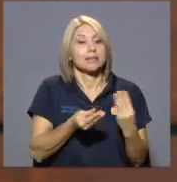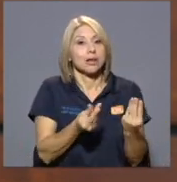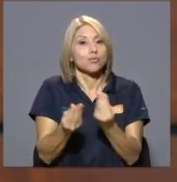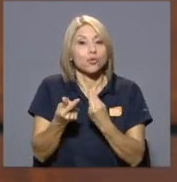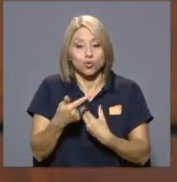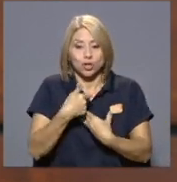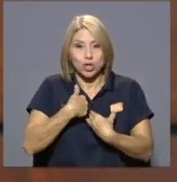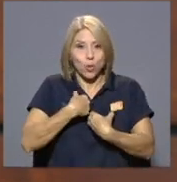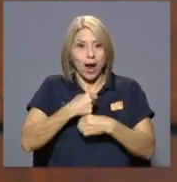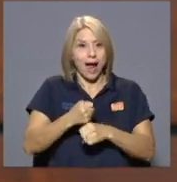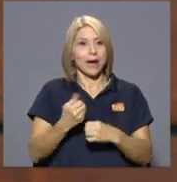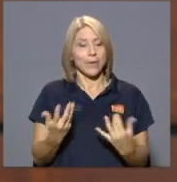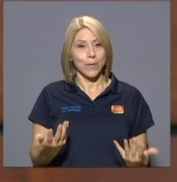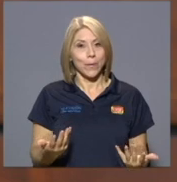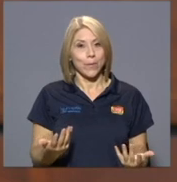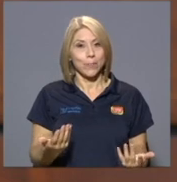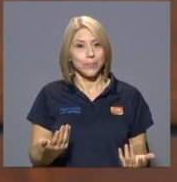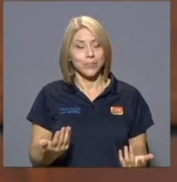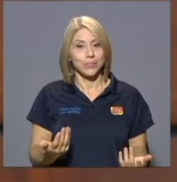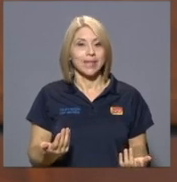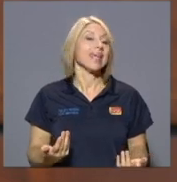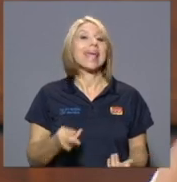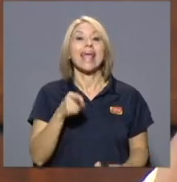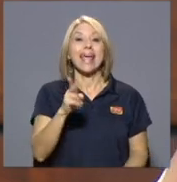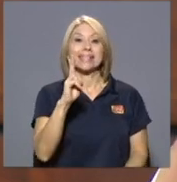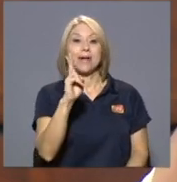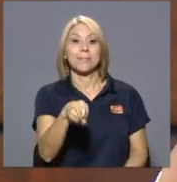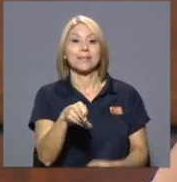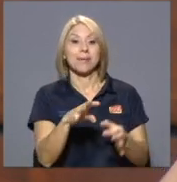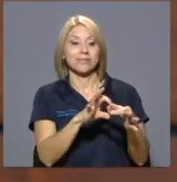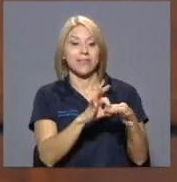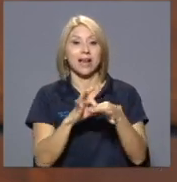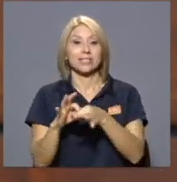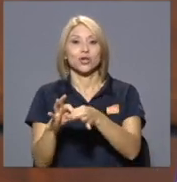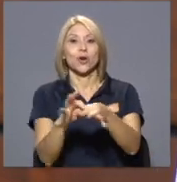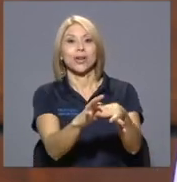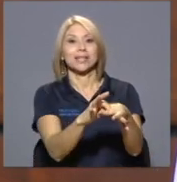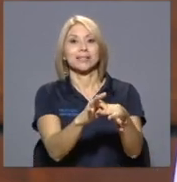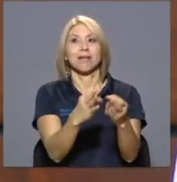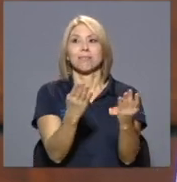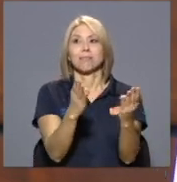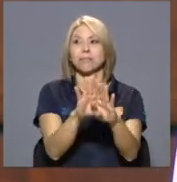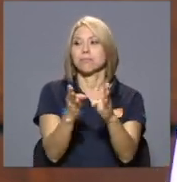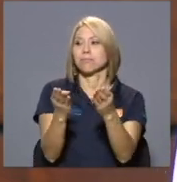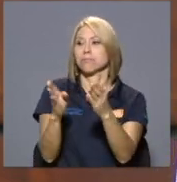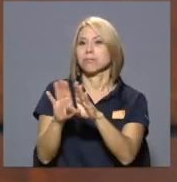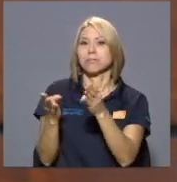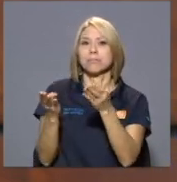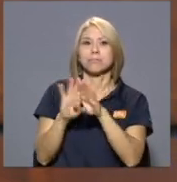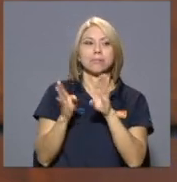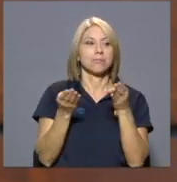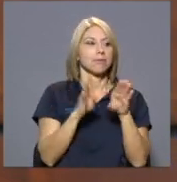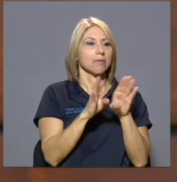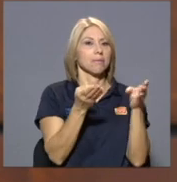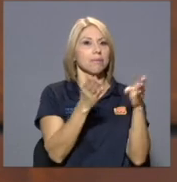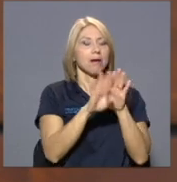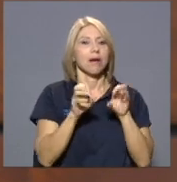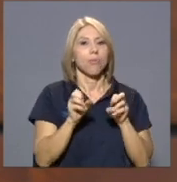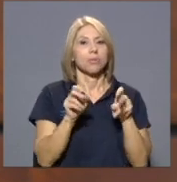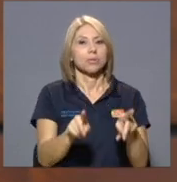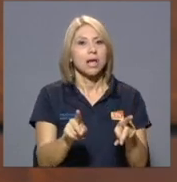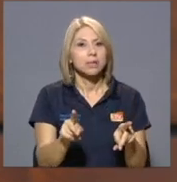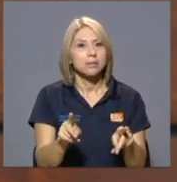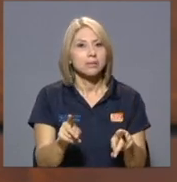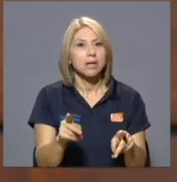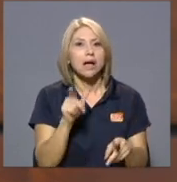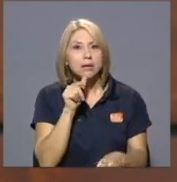¿verdad? Y precisamente esas mismas relaciones hacen que se nos cierren puertas a muchísimas mujeres, ¿verdad? Yo creo que